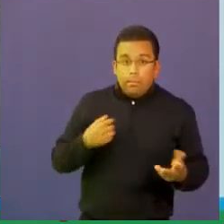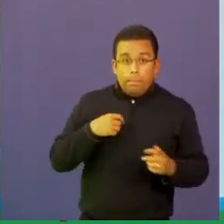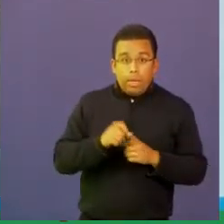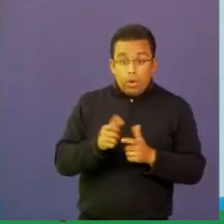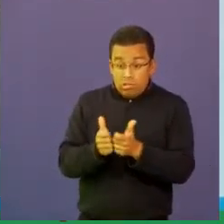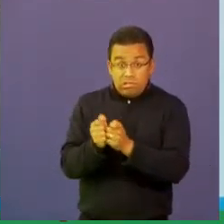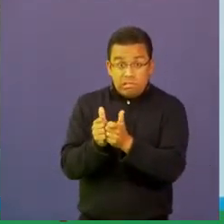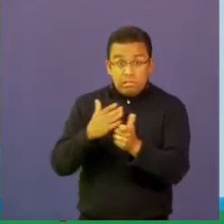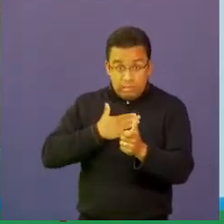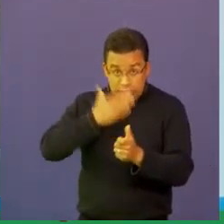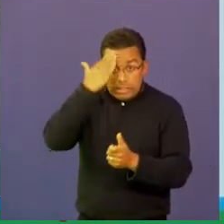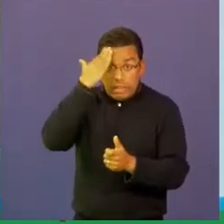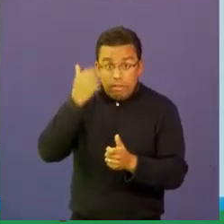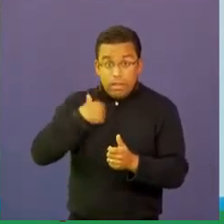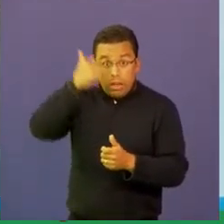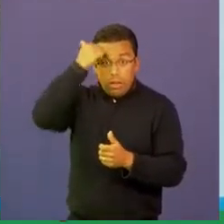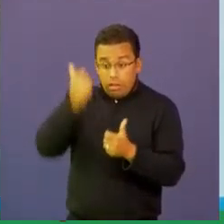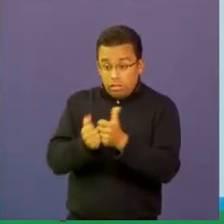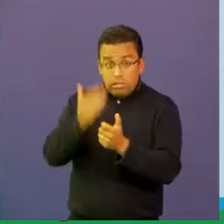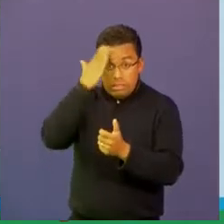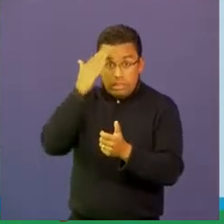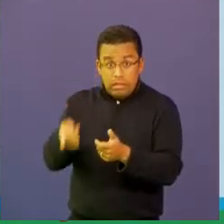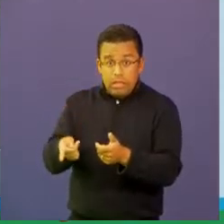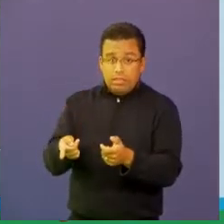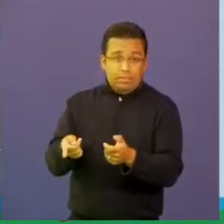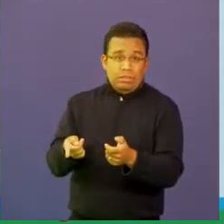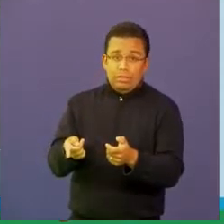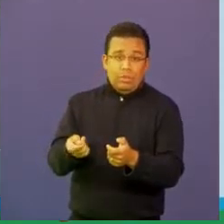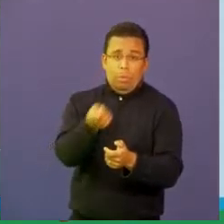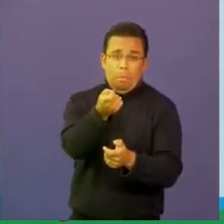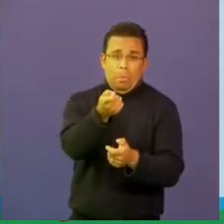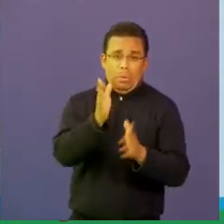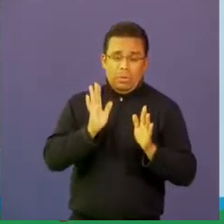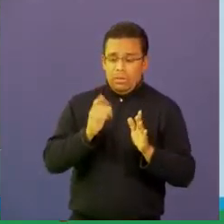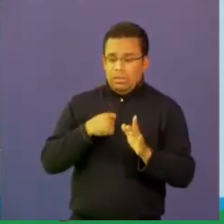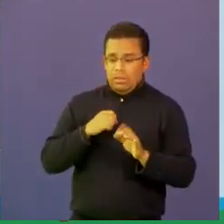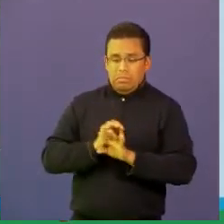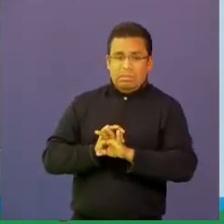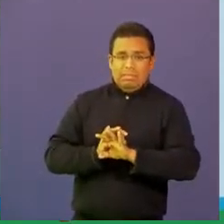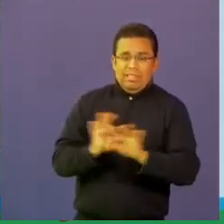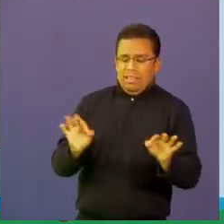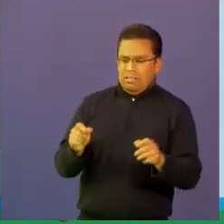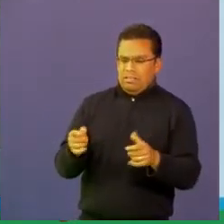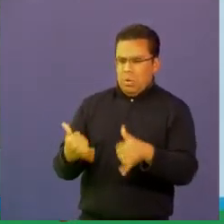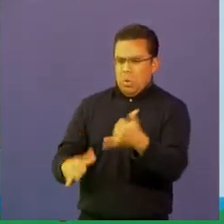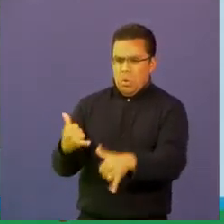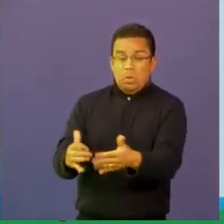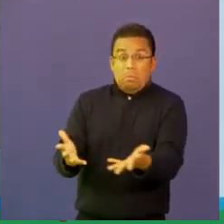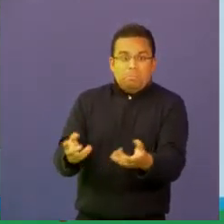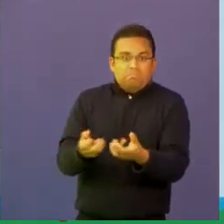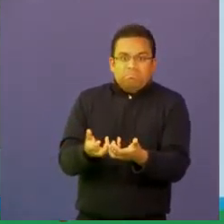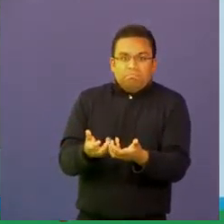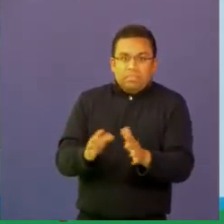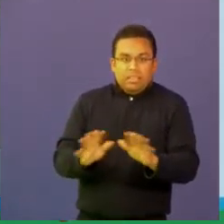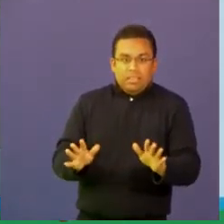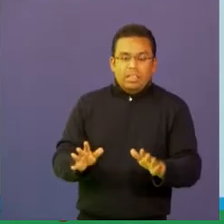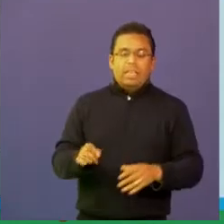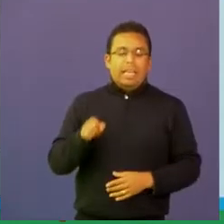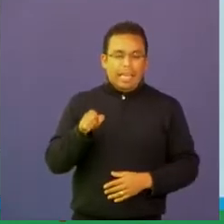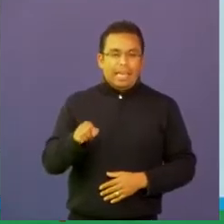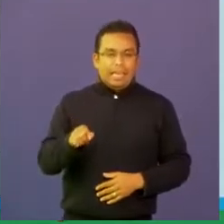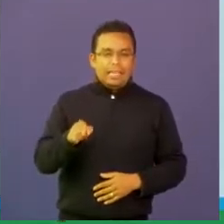historia, sí podía acercarlo a determinados temas, pero desconocía absolutamente cómo jugar. Y esta es una de las primeras cuestiones que me